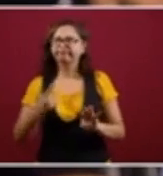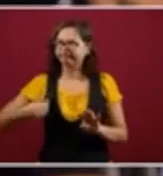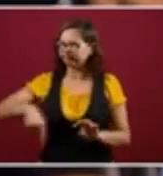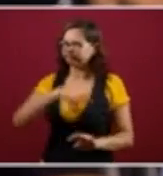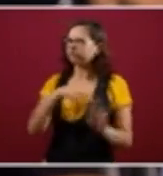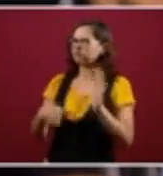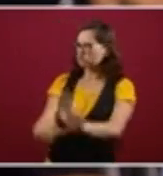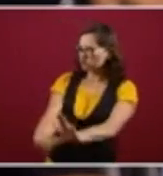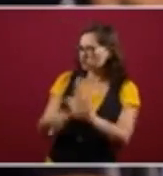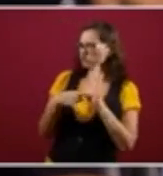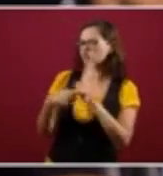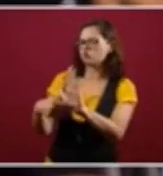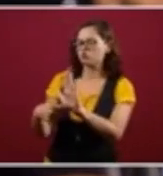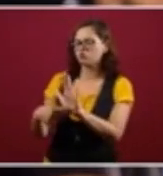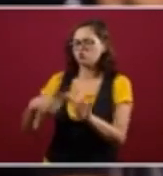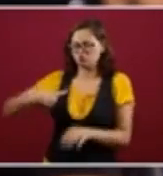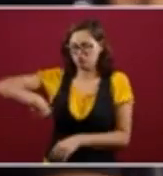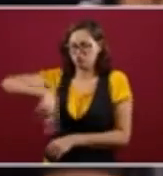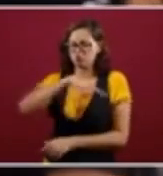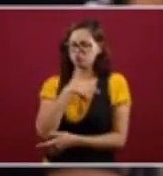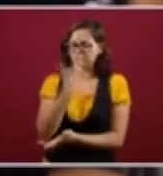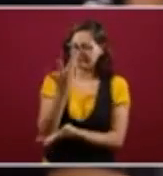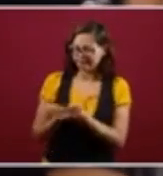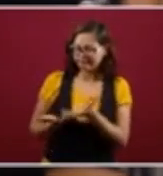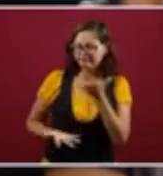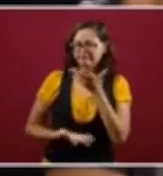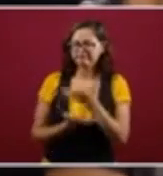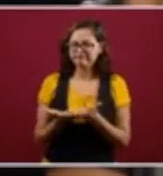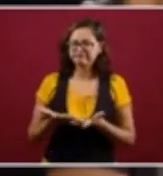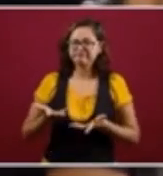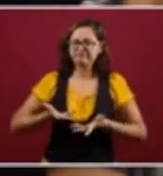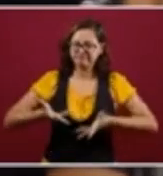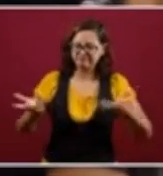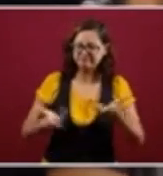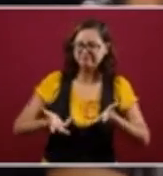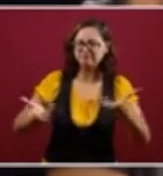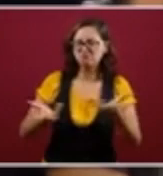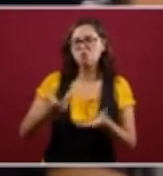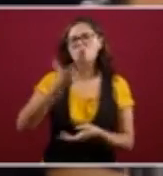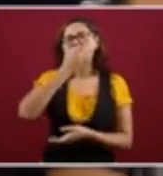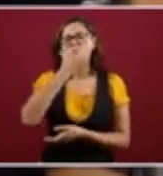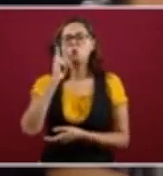que somos nosotros los que estamos construyendo, mujeres y hombres.